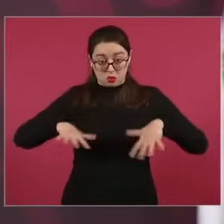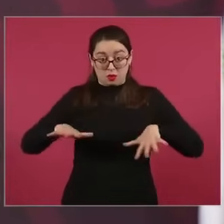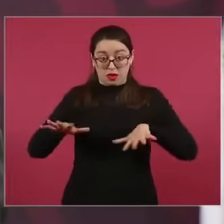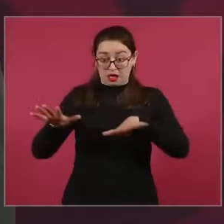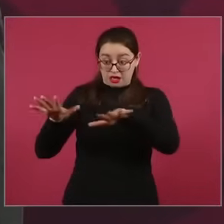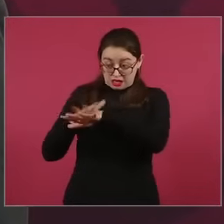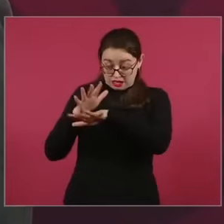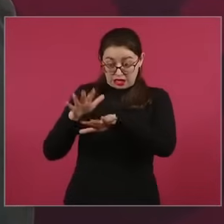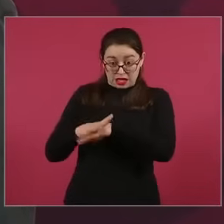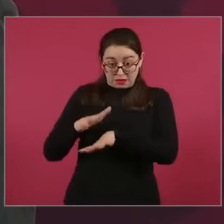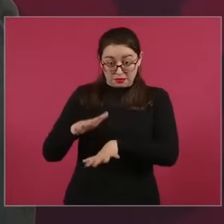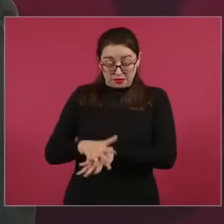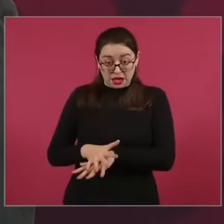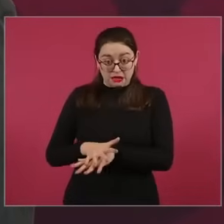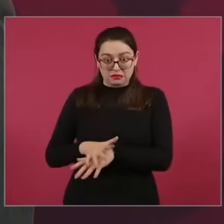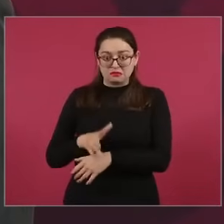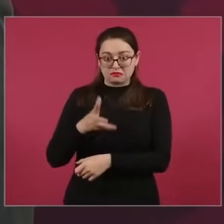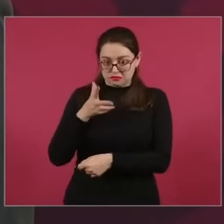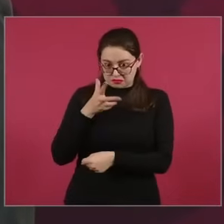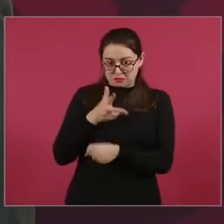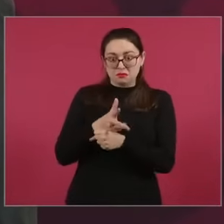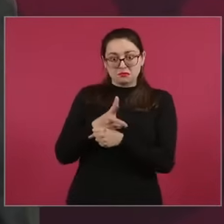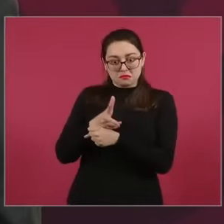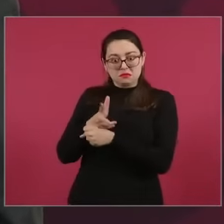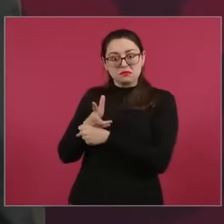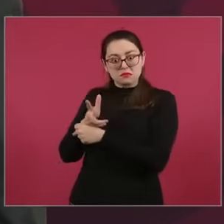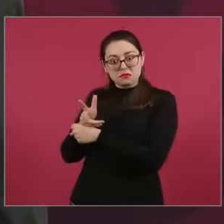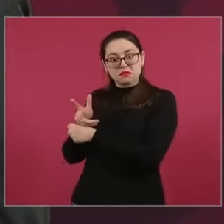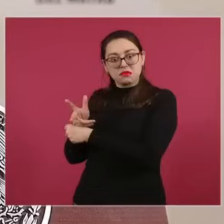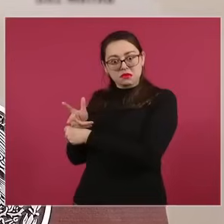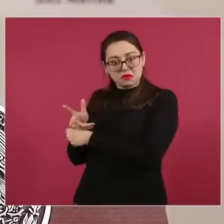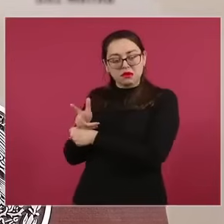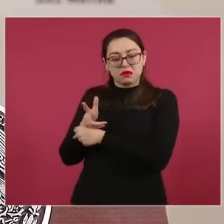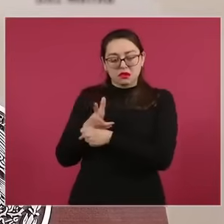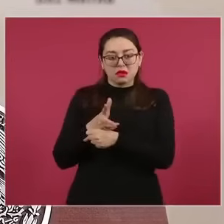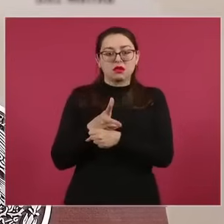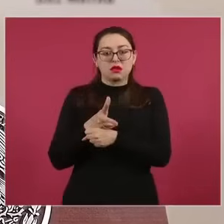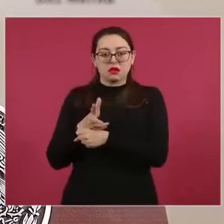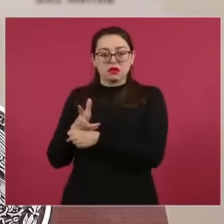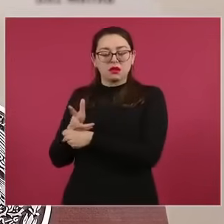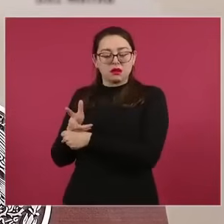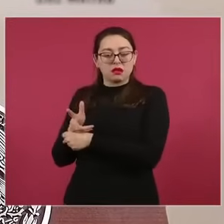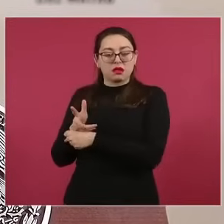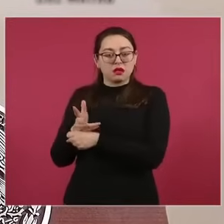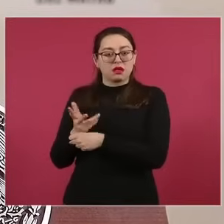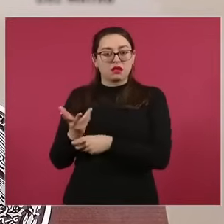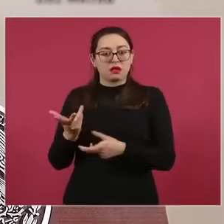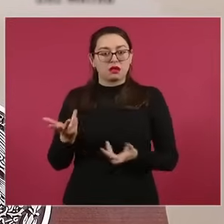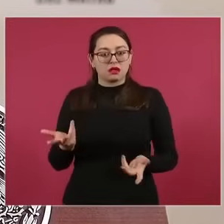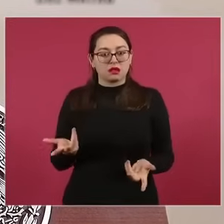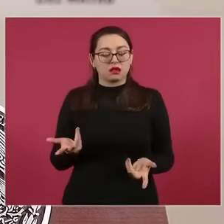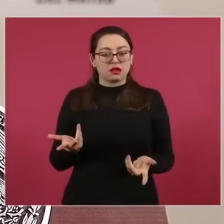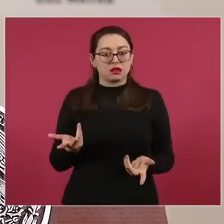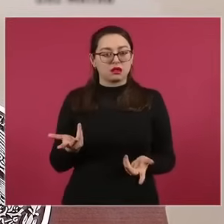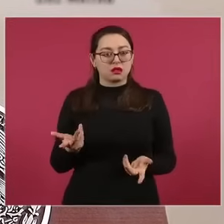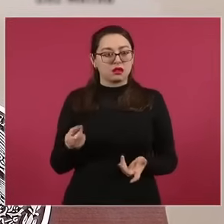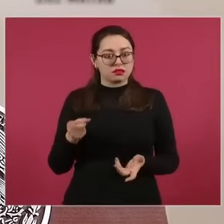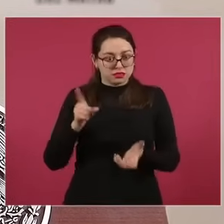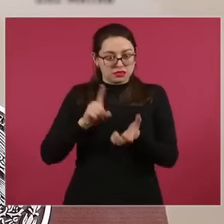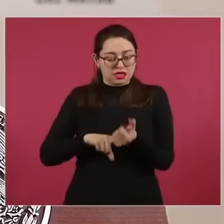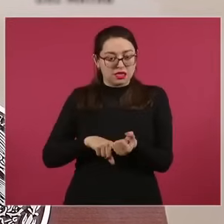es dugout. En los vestidores, que también es lo mismo, a los